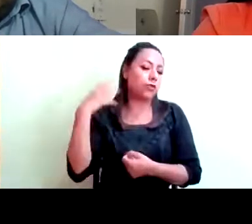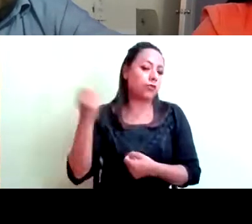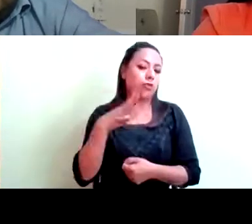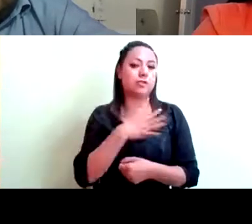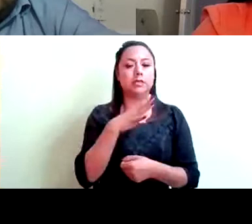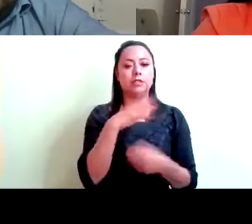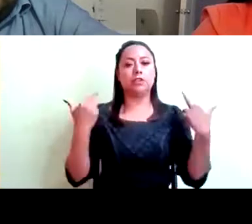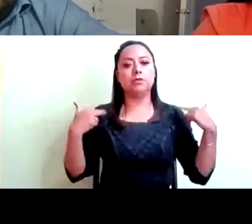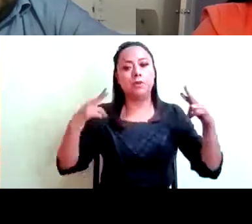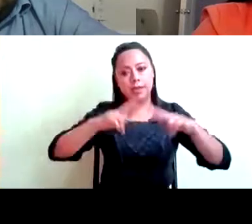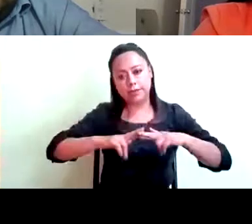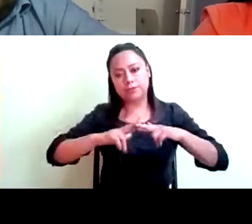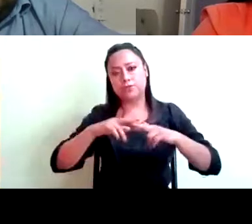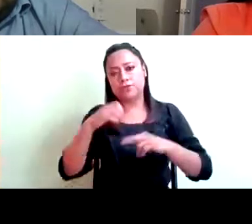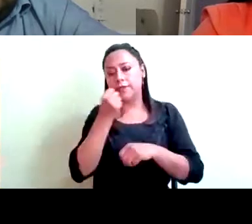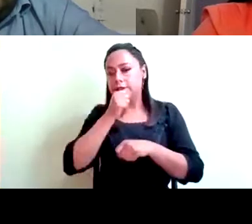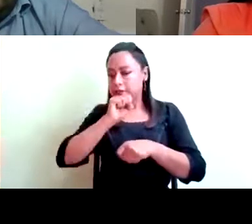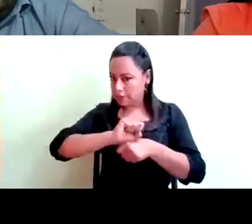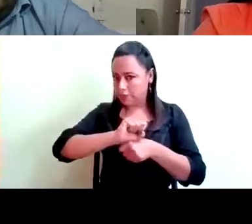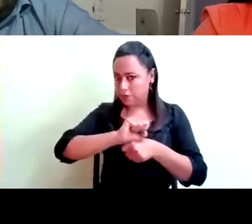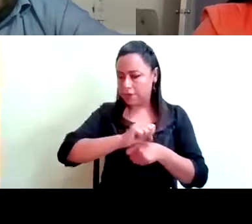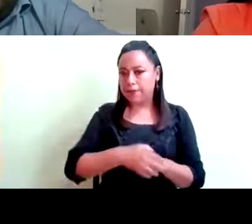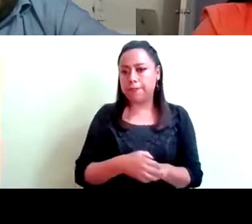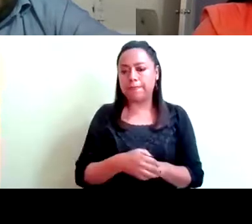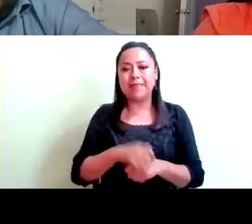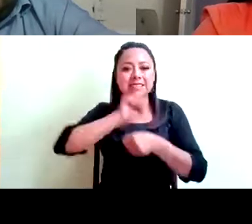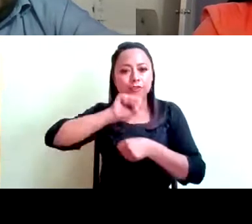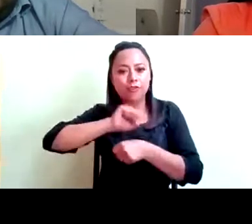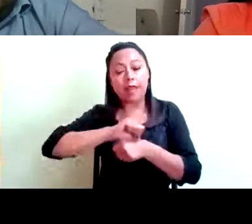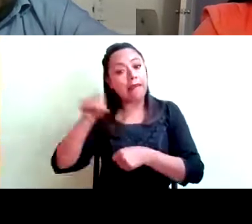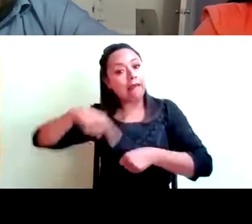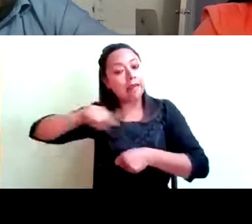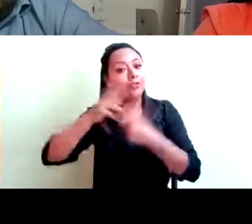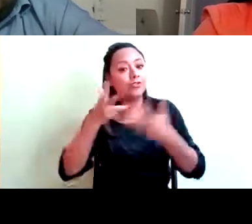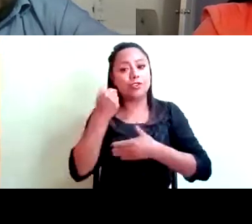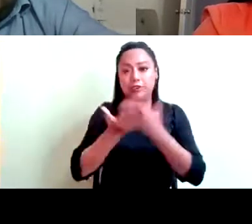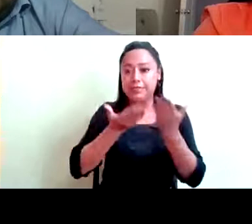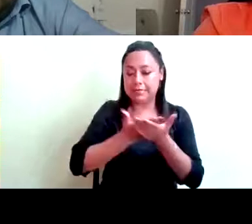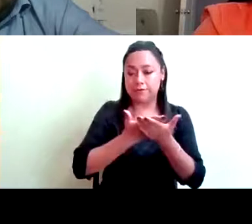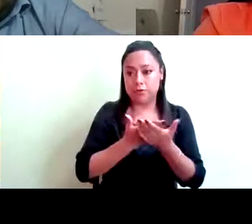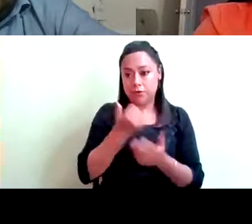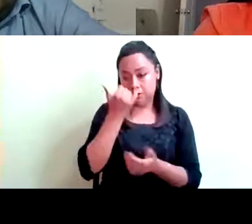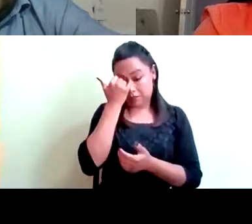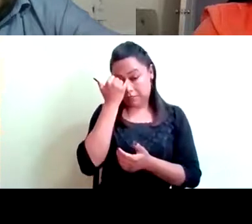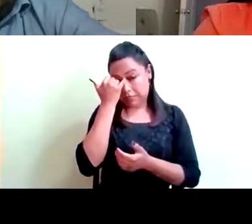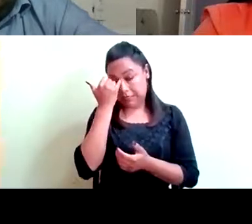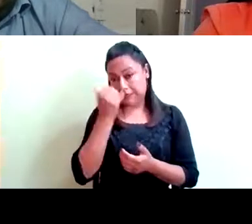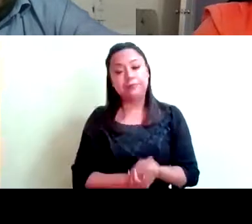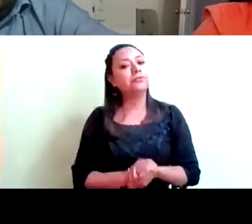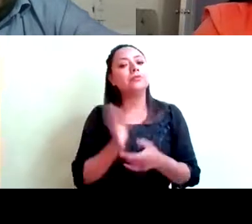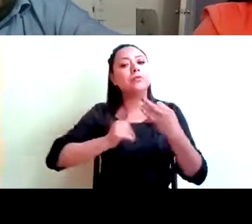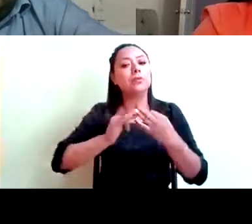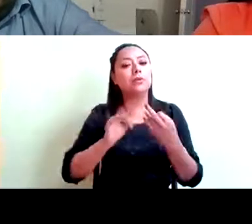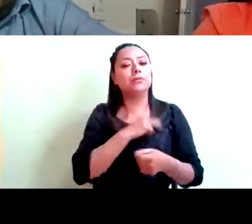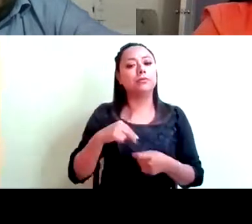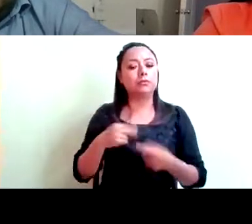de secundaria. Ellos nos hicieron esta propuesta y bueno, nosotros lo que realizamos fue